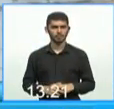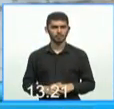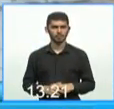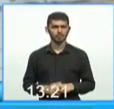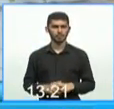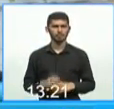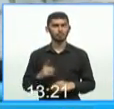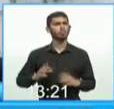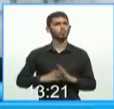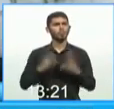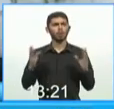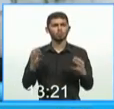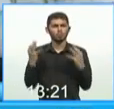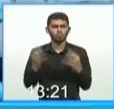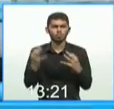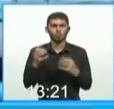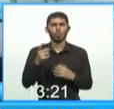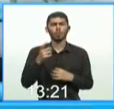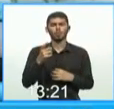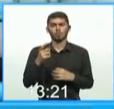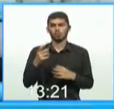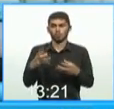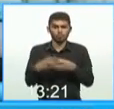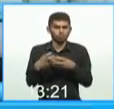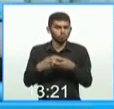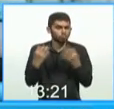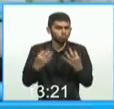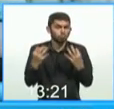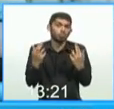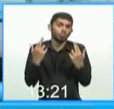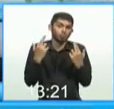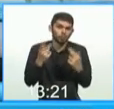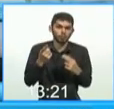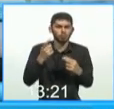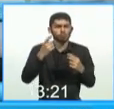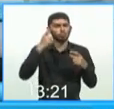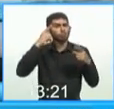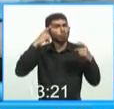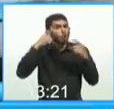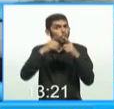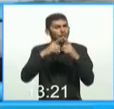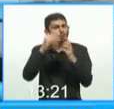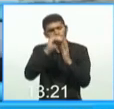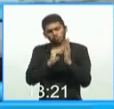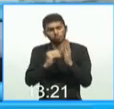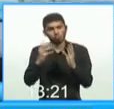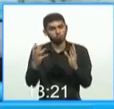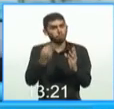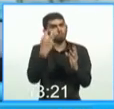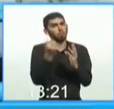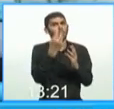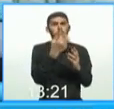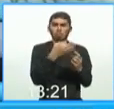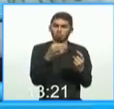un año muy bueno para el equipo otra vez por Suerte este conseguimos los objetivos que que habíamos puesto que era el más